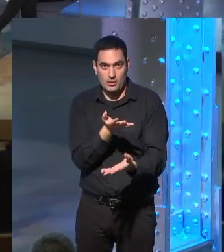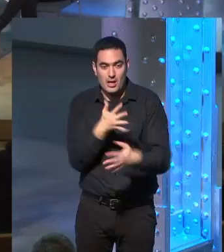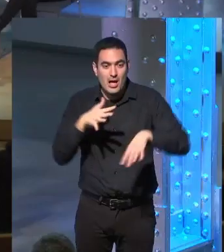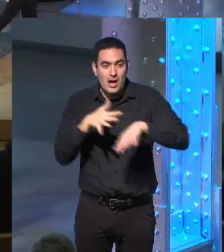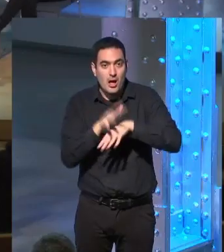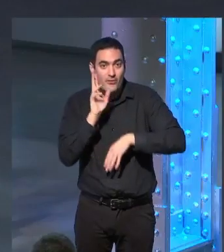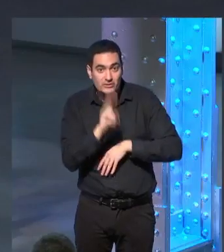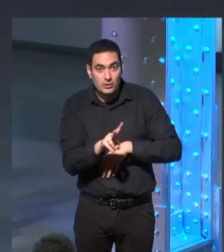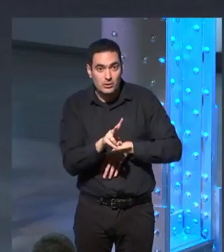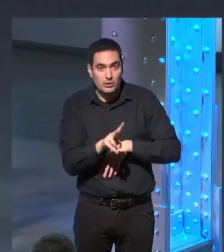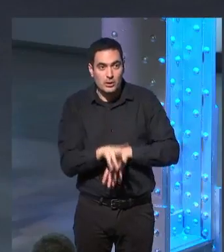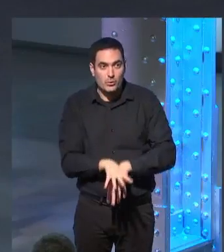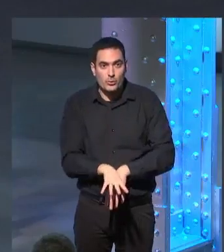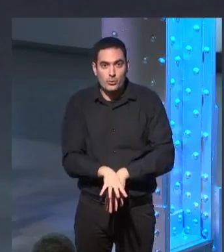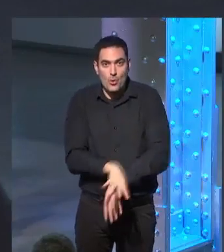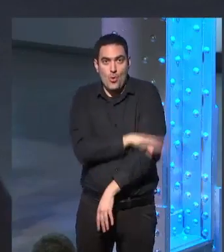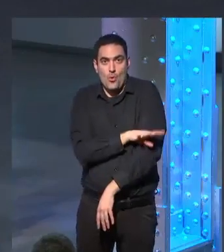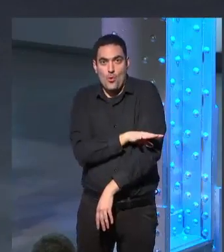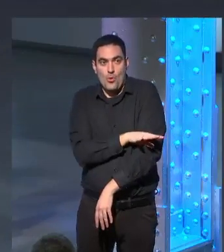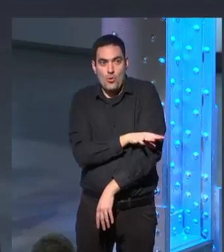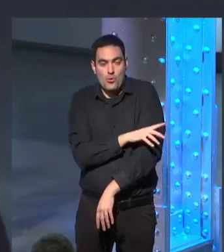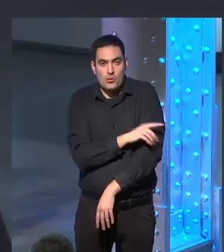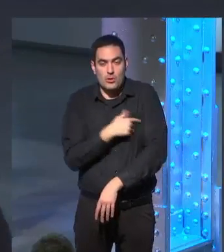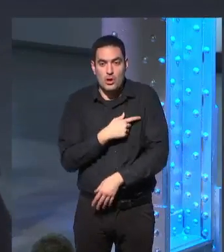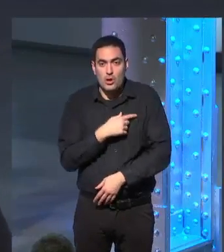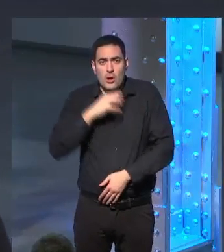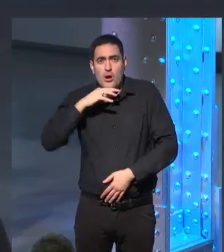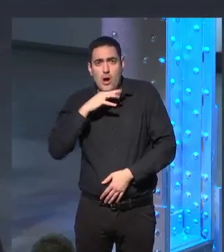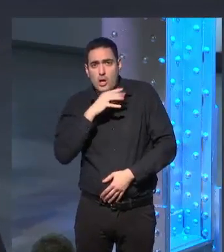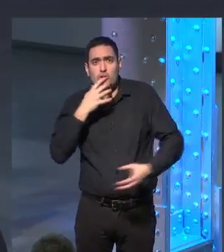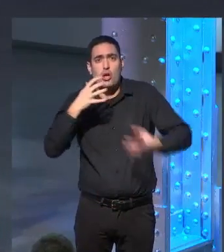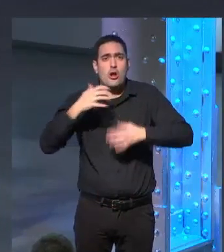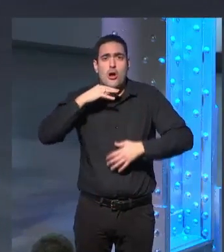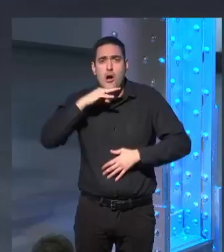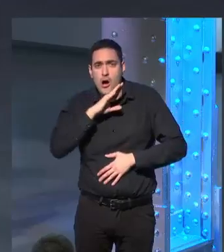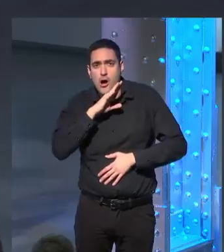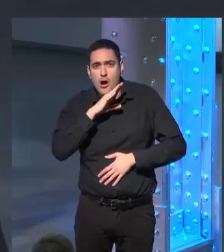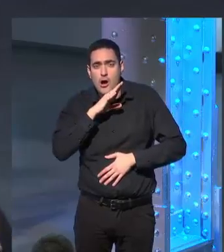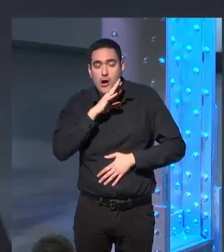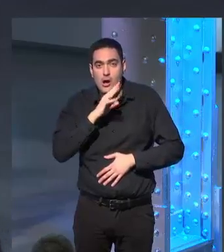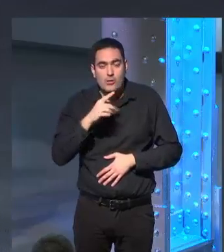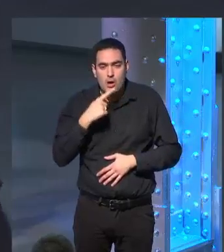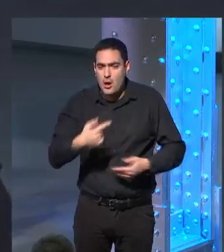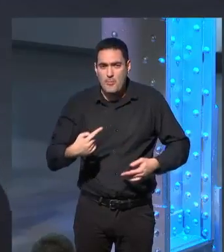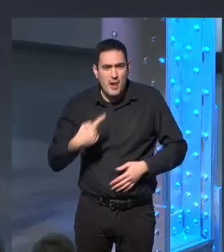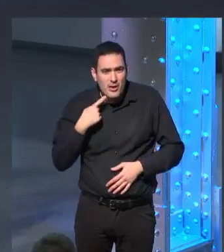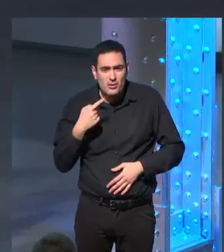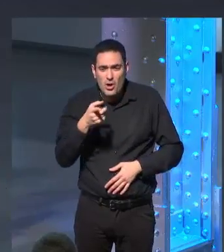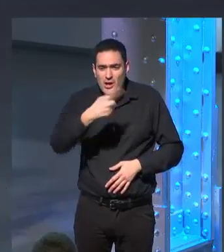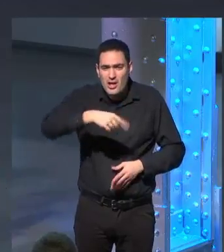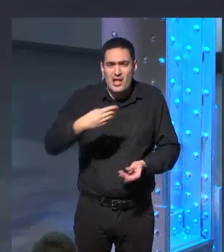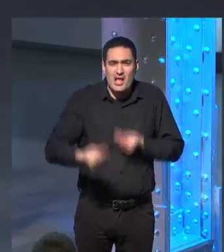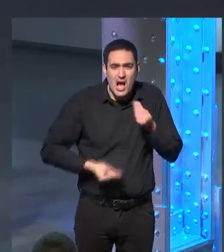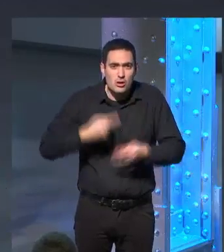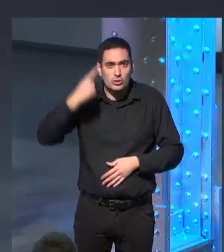la red, se te ponen los pelos como escarpias y empiezas a hacer gestos de socorro, ya estamos con el móvil, es que estéis todo el día enganchados, es que sois una generación perdida, no sé qué vamos a hacer con